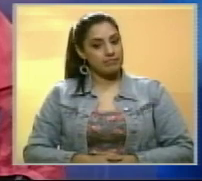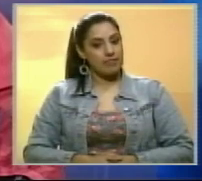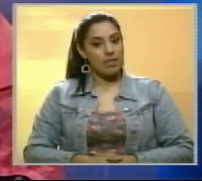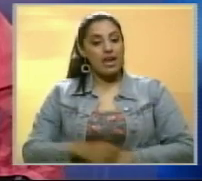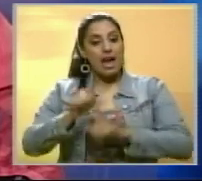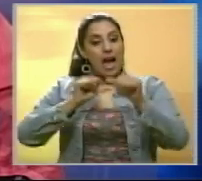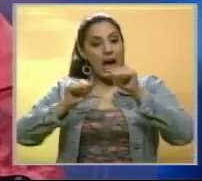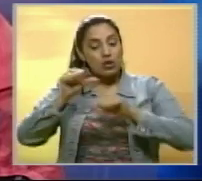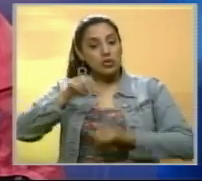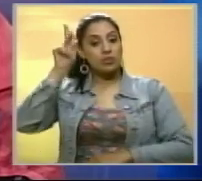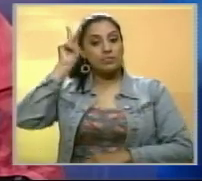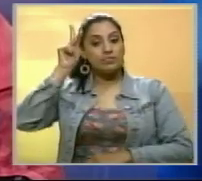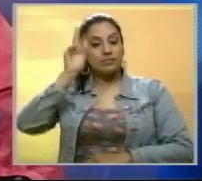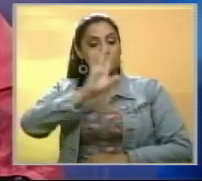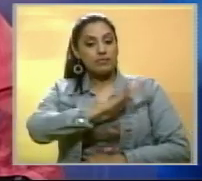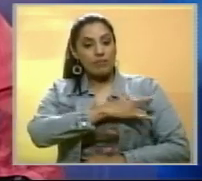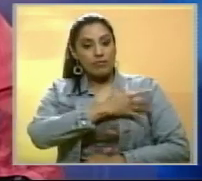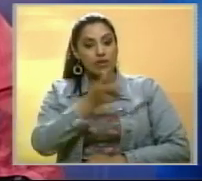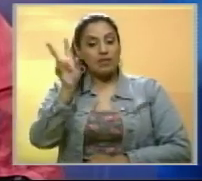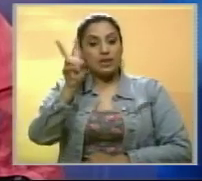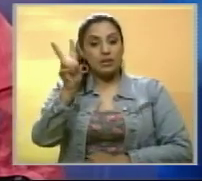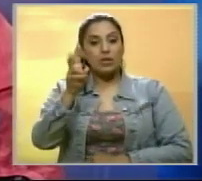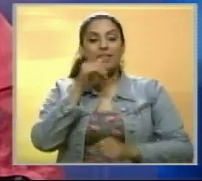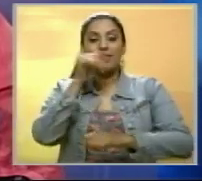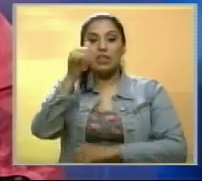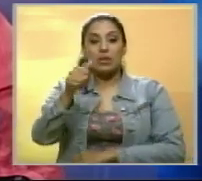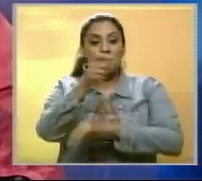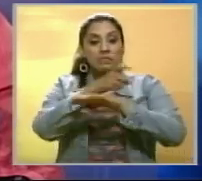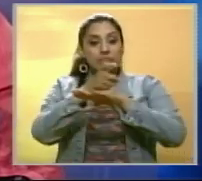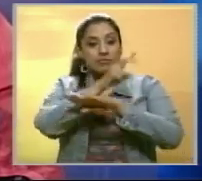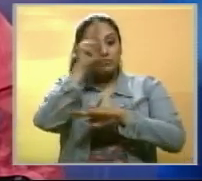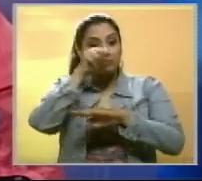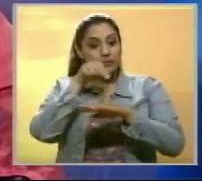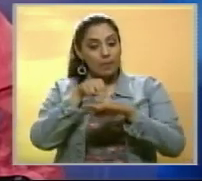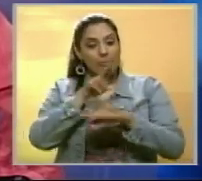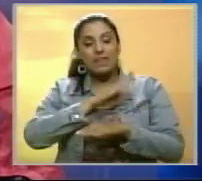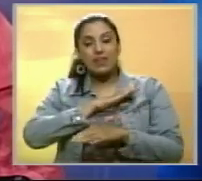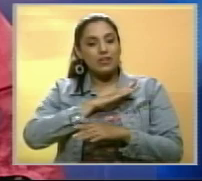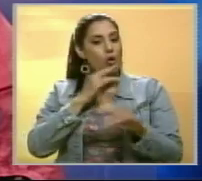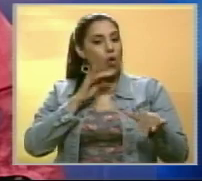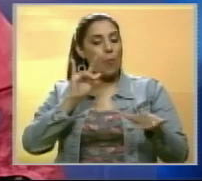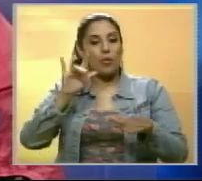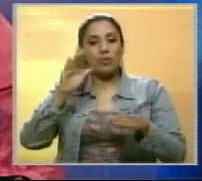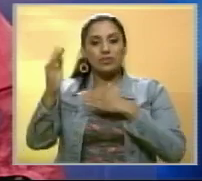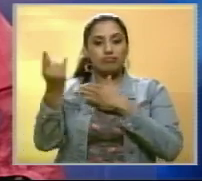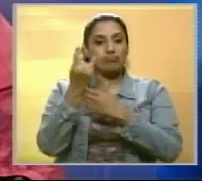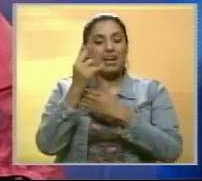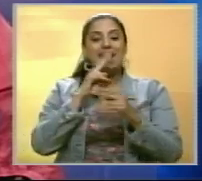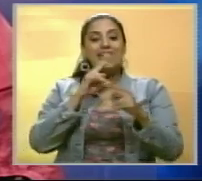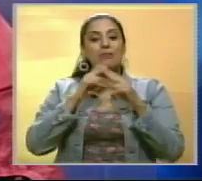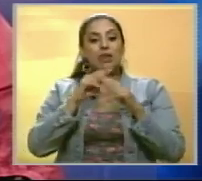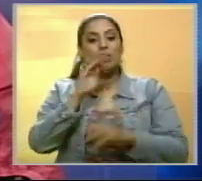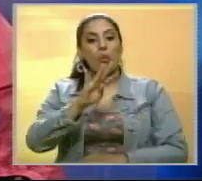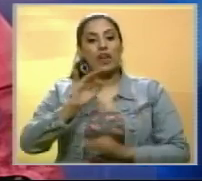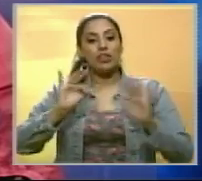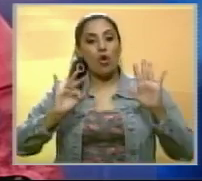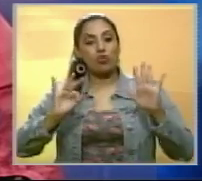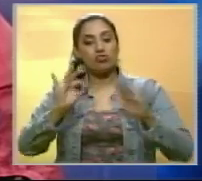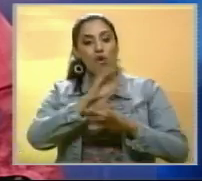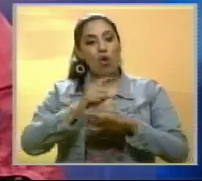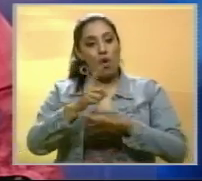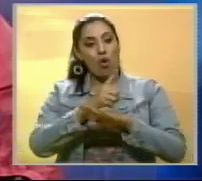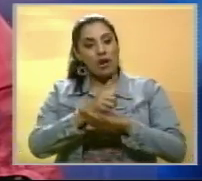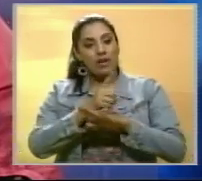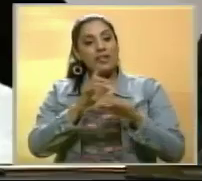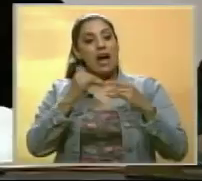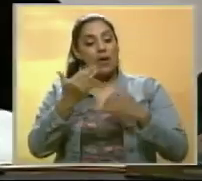La Asociación de Profesores Universitarios de Venezuela denunció que el gobierno nacional incumplió el compromiso de dar respuestas en 48 horas a exigencias